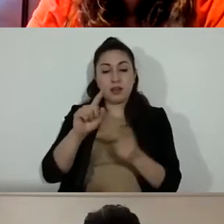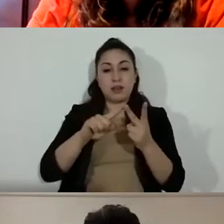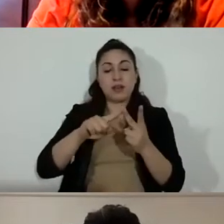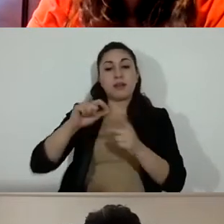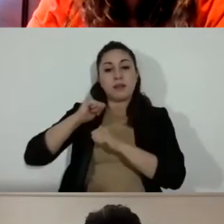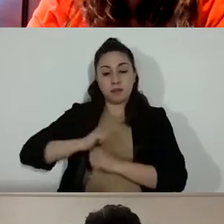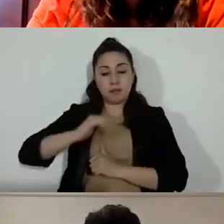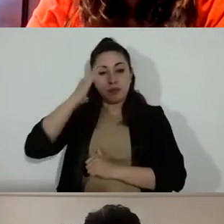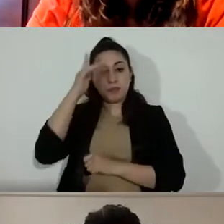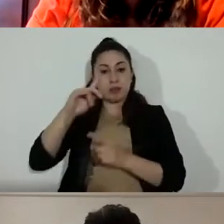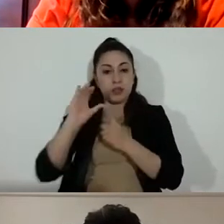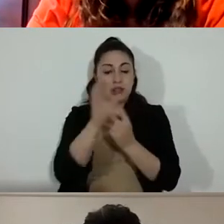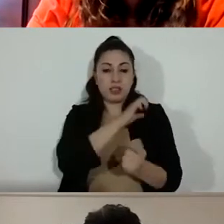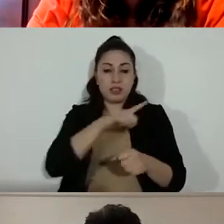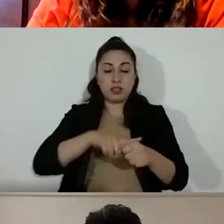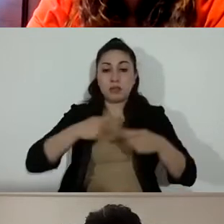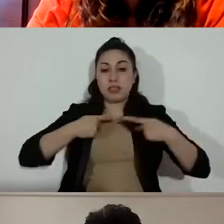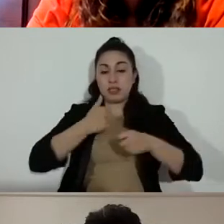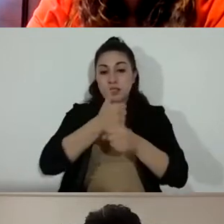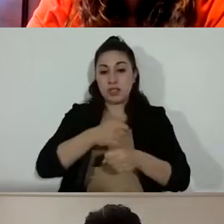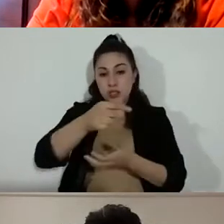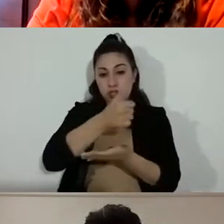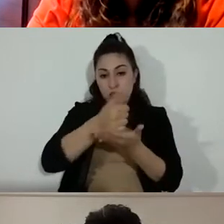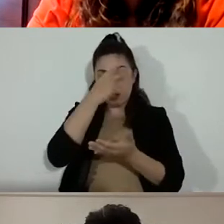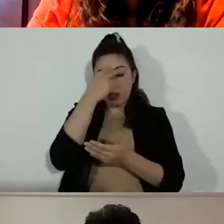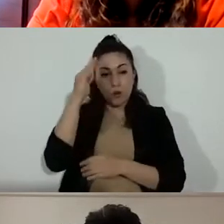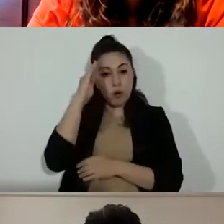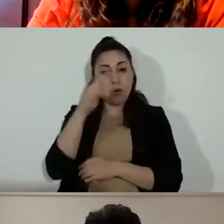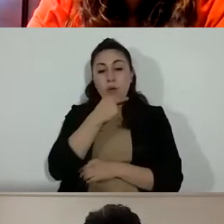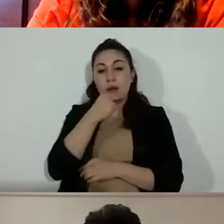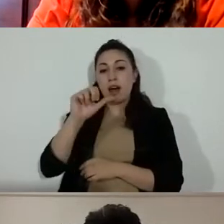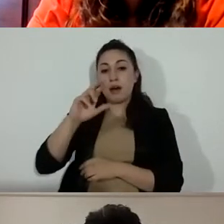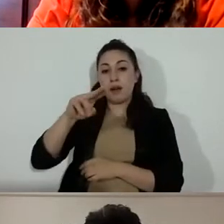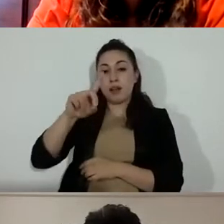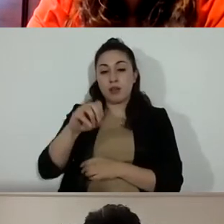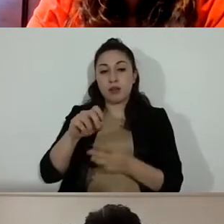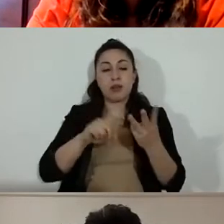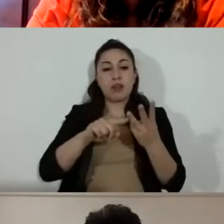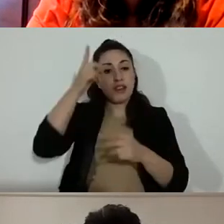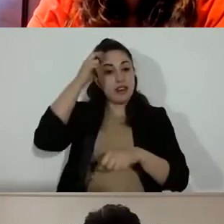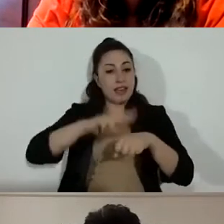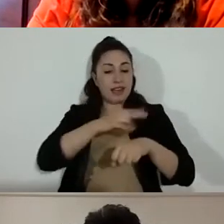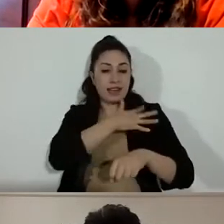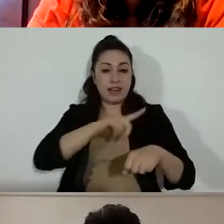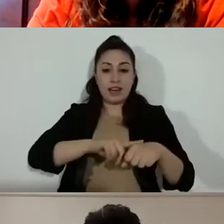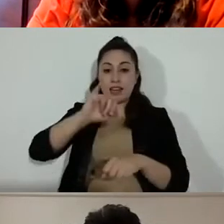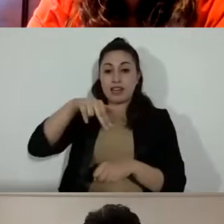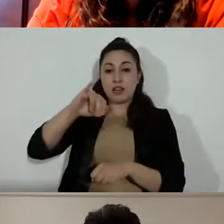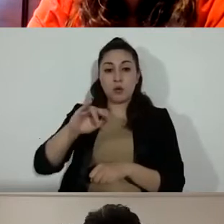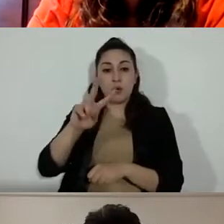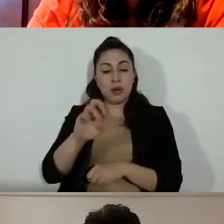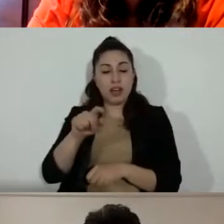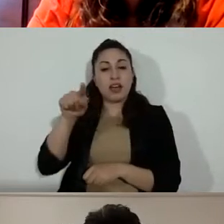ejecutivo de atención a víctimas de la Ciudad de México, el maestro Armando Campos Zambrano, y a la directora general del Instituto de la Juventud, la licenciada